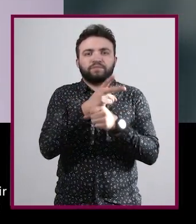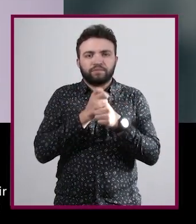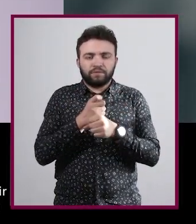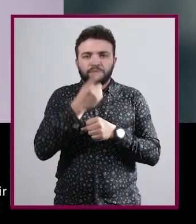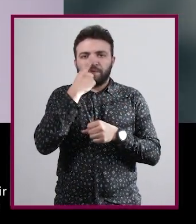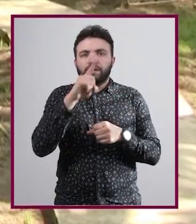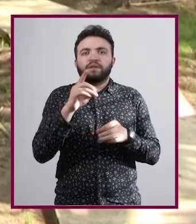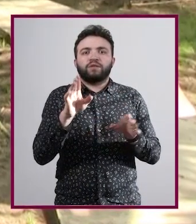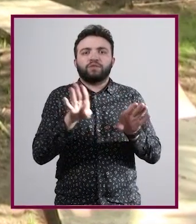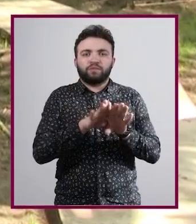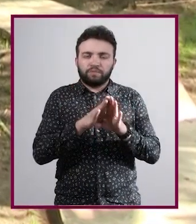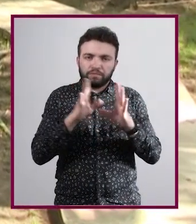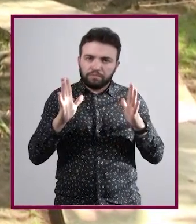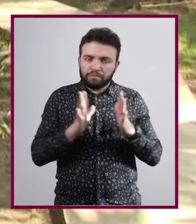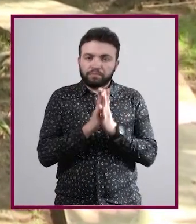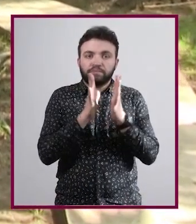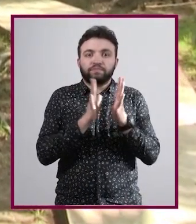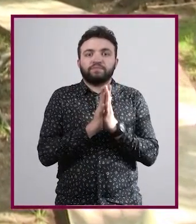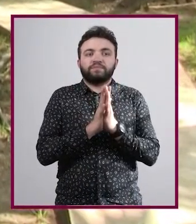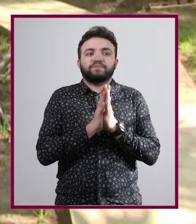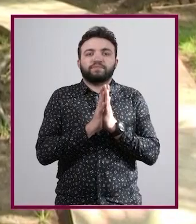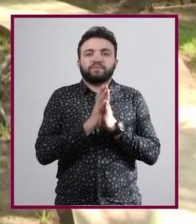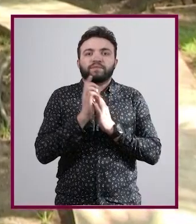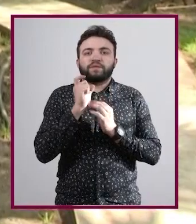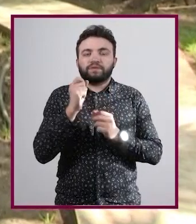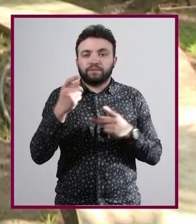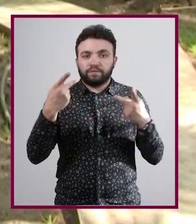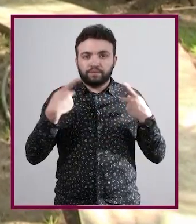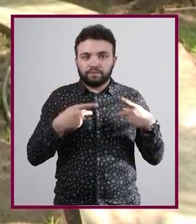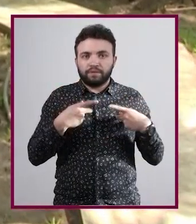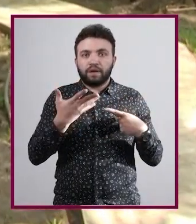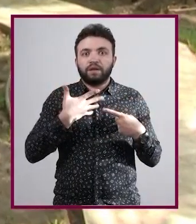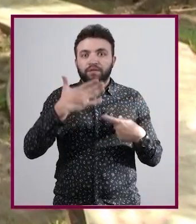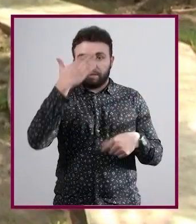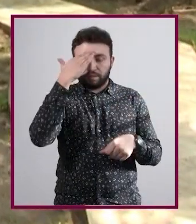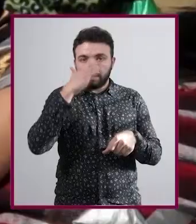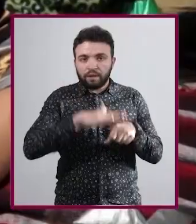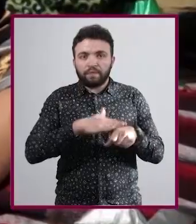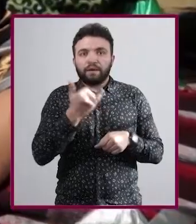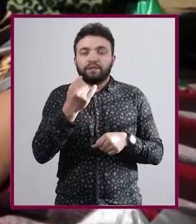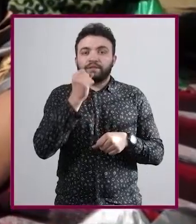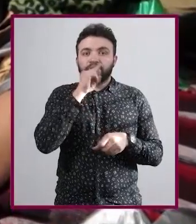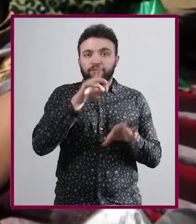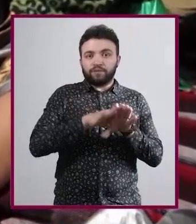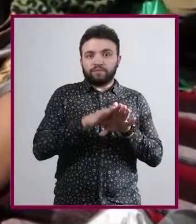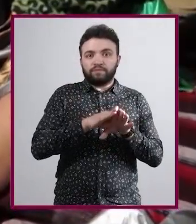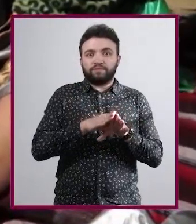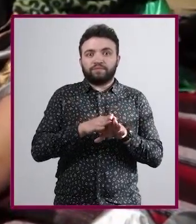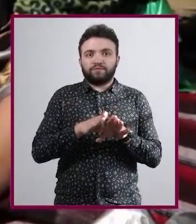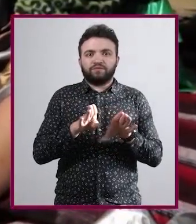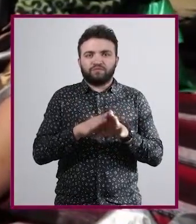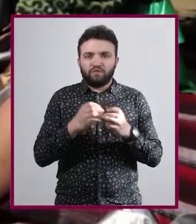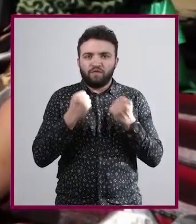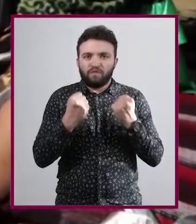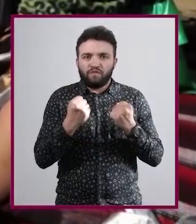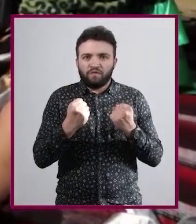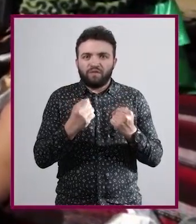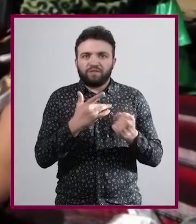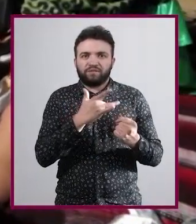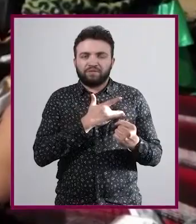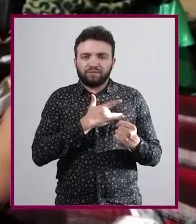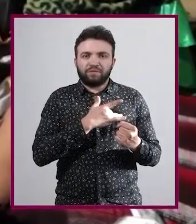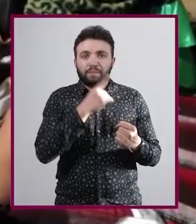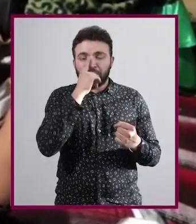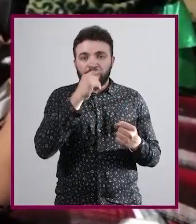y colaboradores a personas que tienen saberes y energías que me interesa sumar a los proyectos,